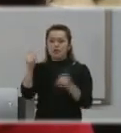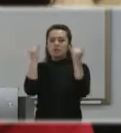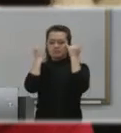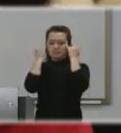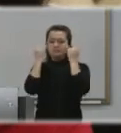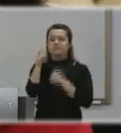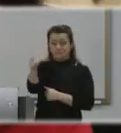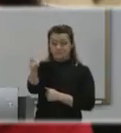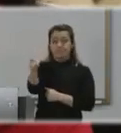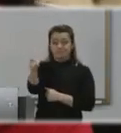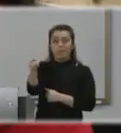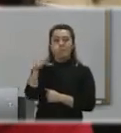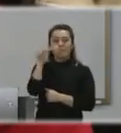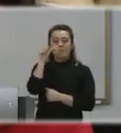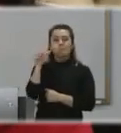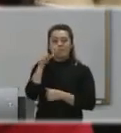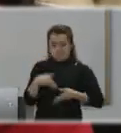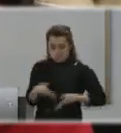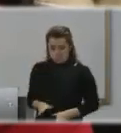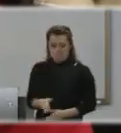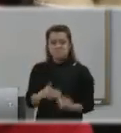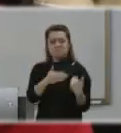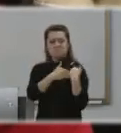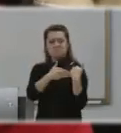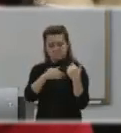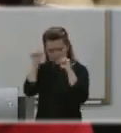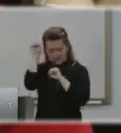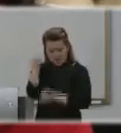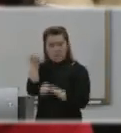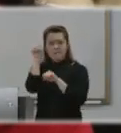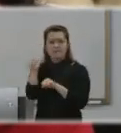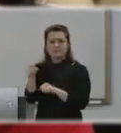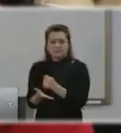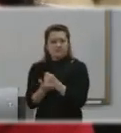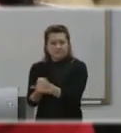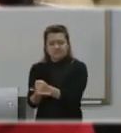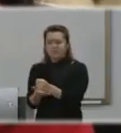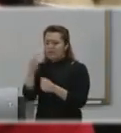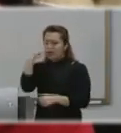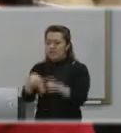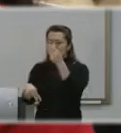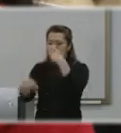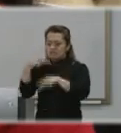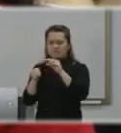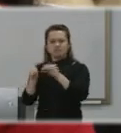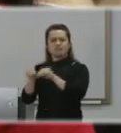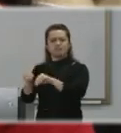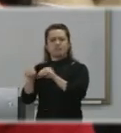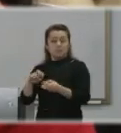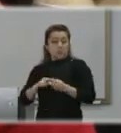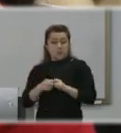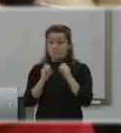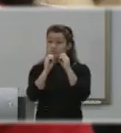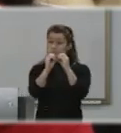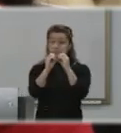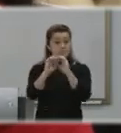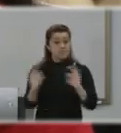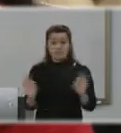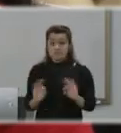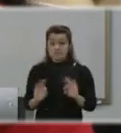que han sido perfectamente capaces de sostener a sus hijos y exactamente sin ningún problema.